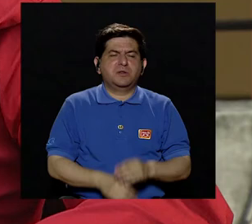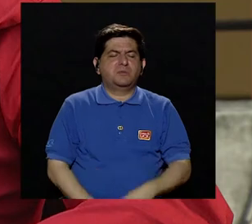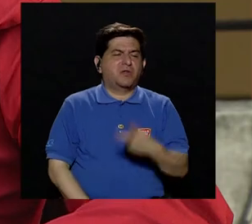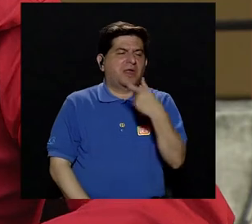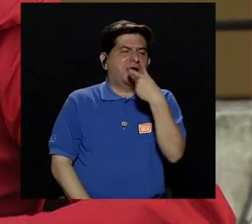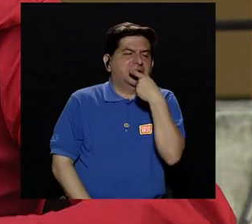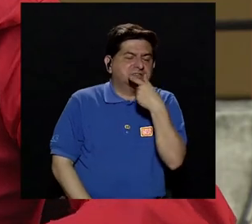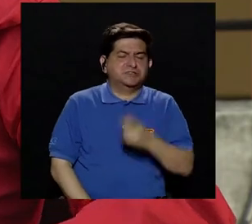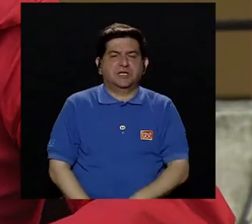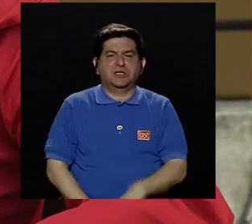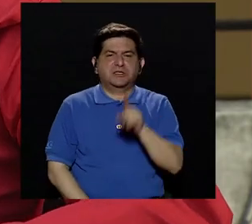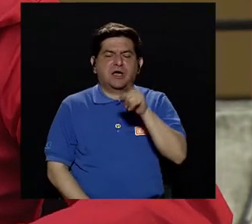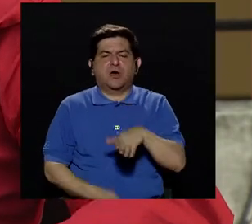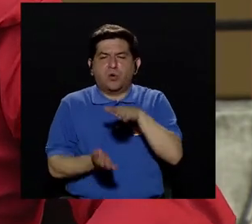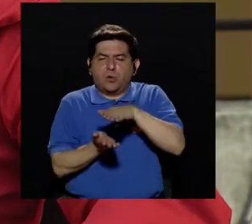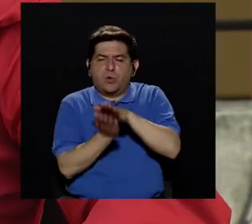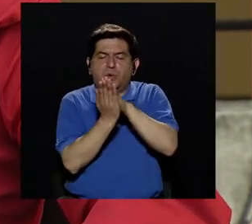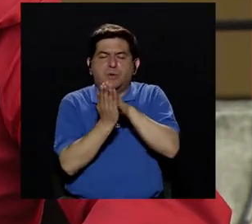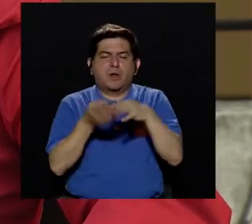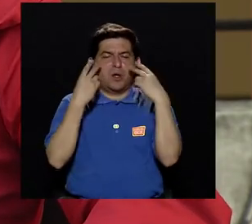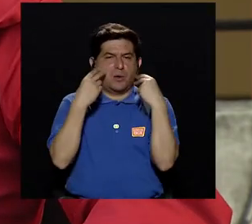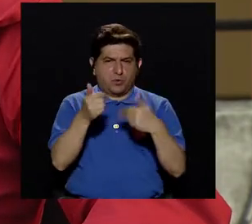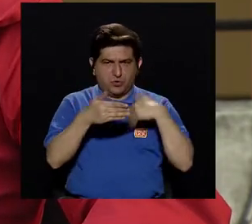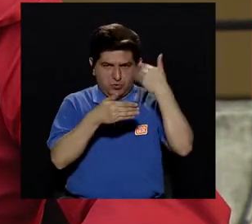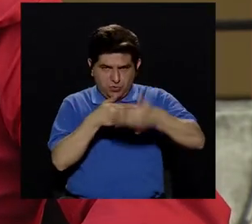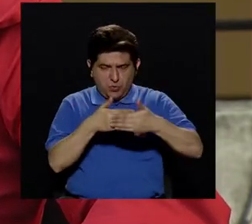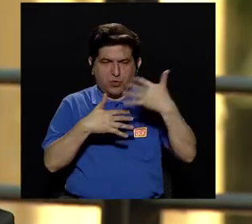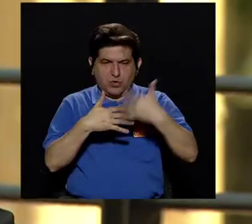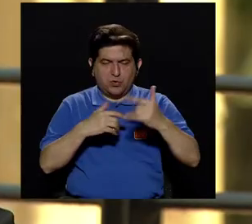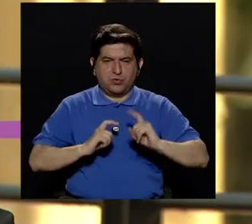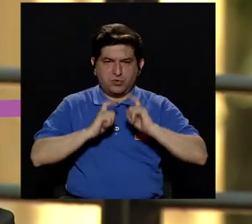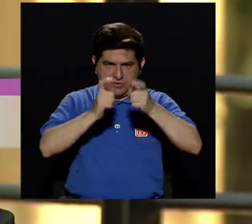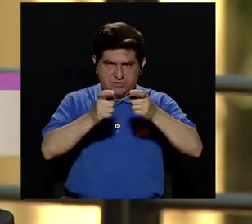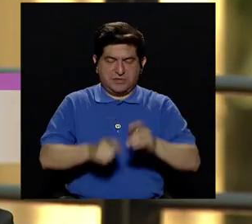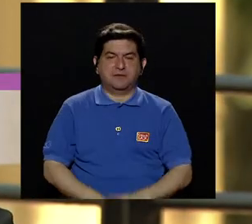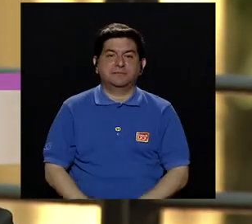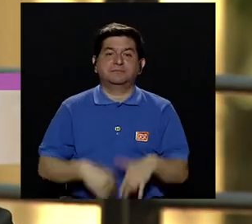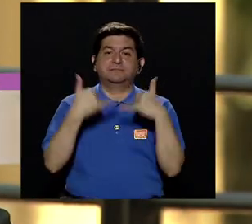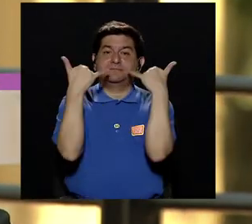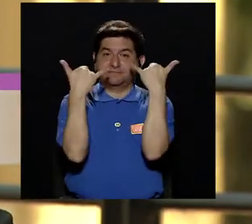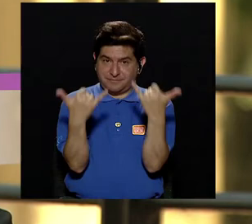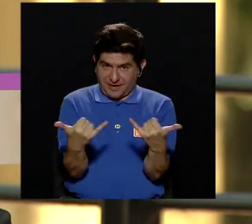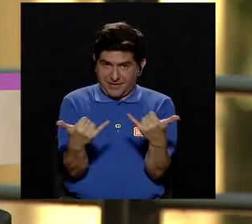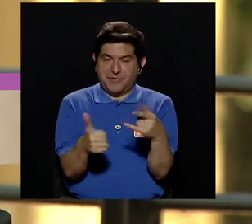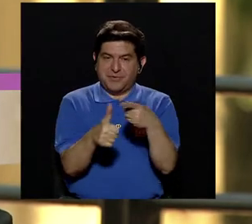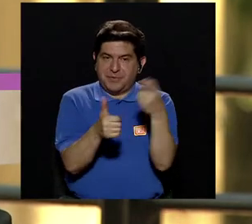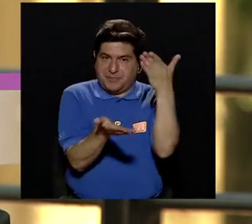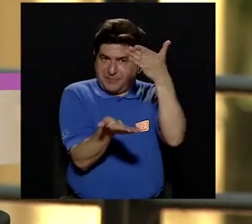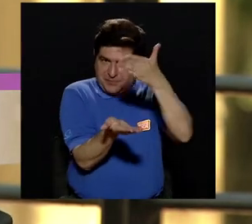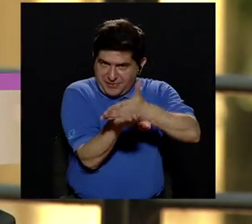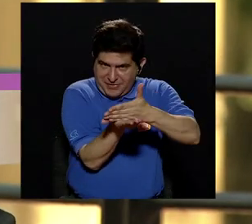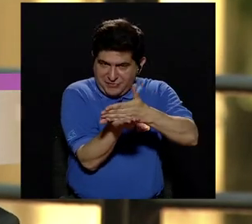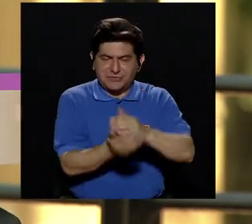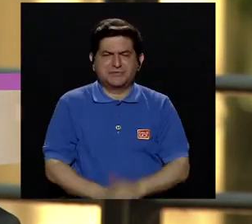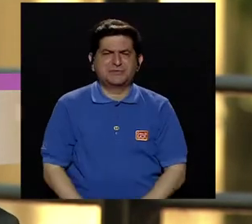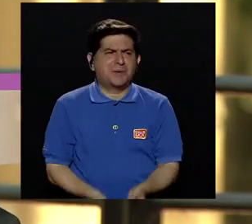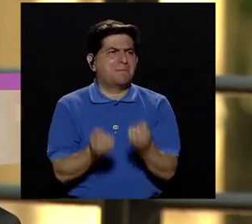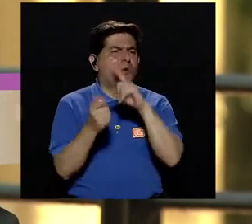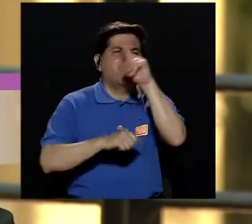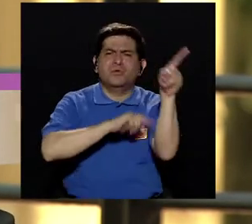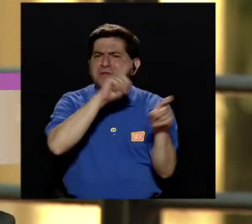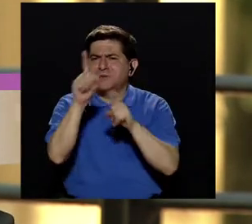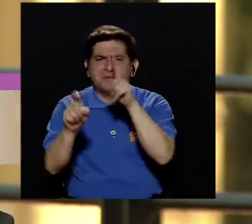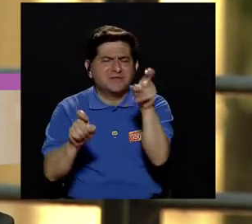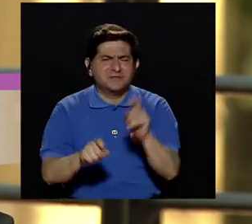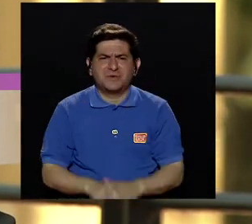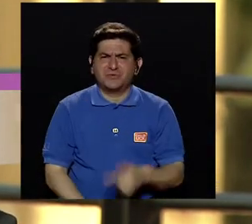refrigerio, unas galletas, un sándwich, algo pequeñito, inmediatamente después de donar. Bueno, doctor, vamos a hacer una primera pausa. Todavía hay muchas